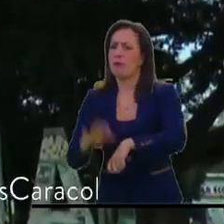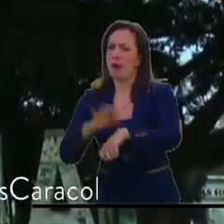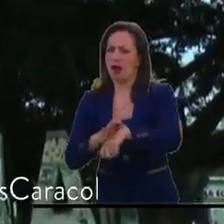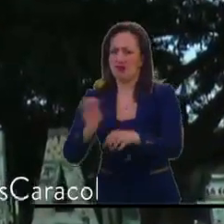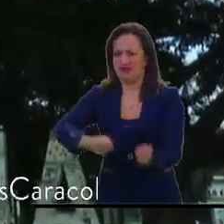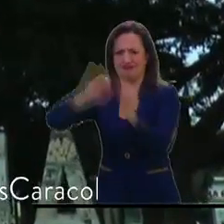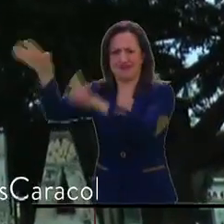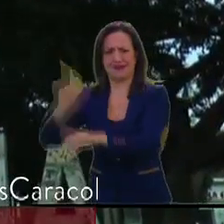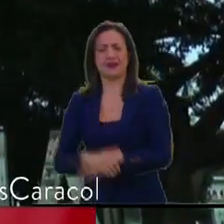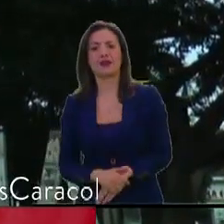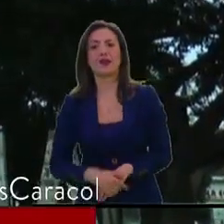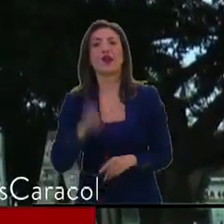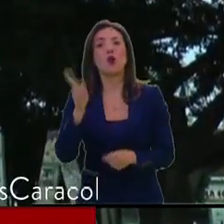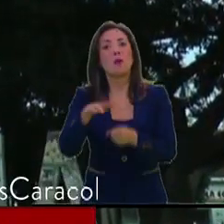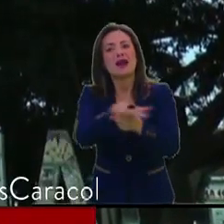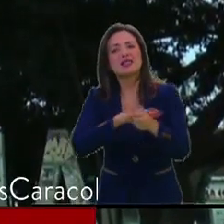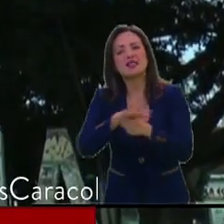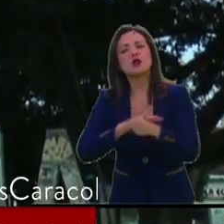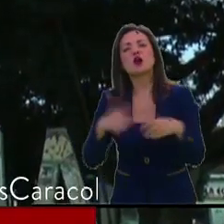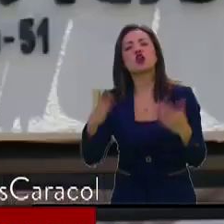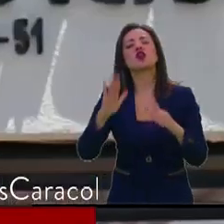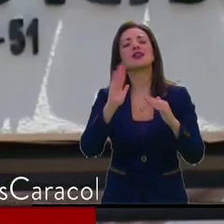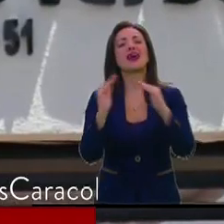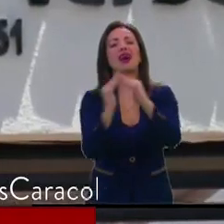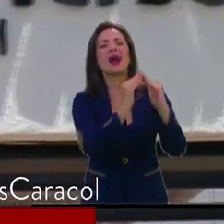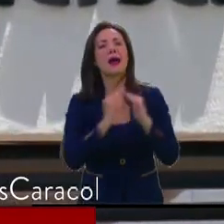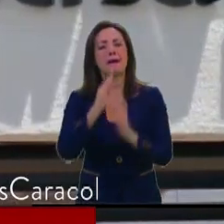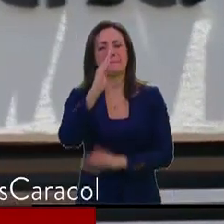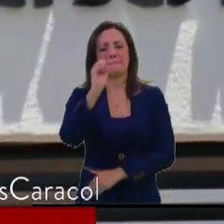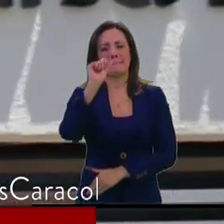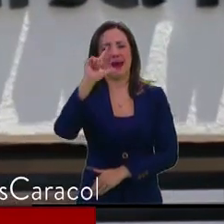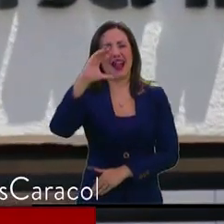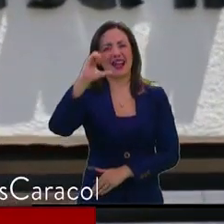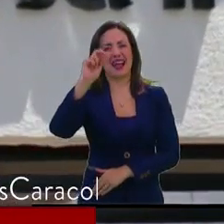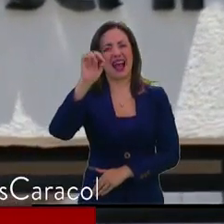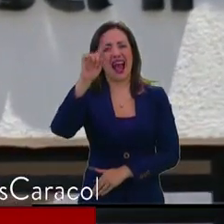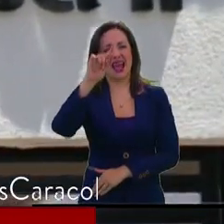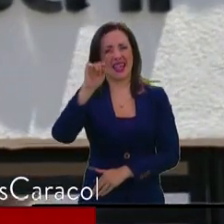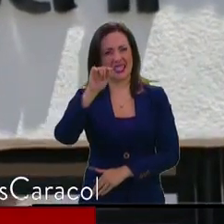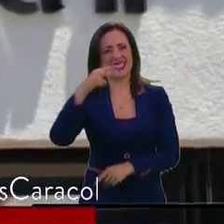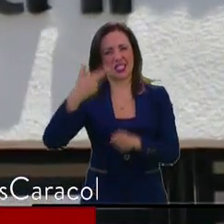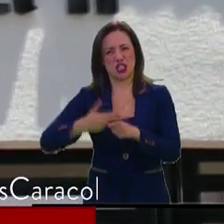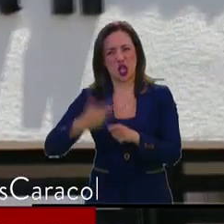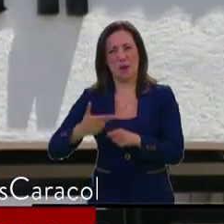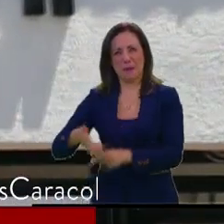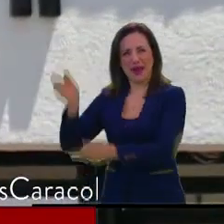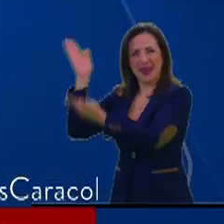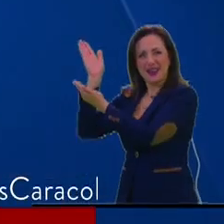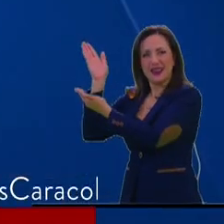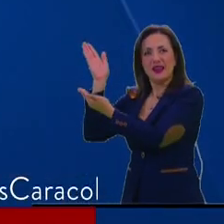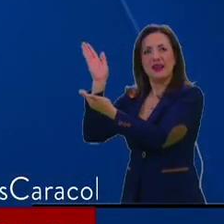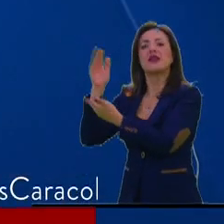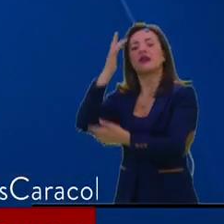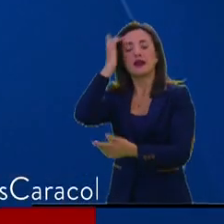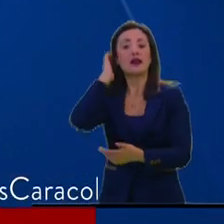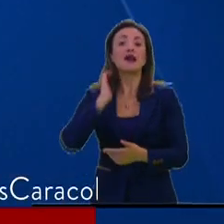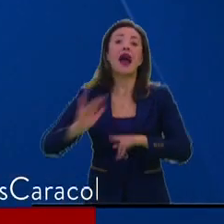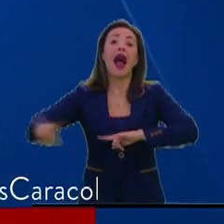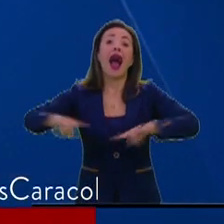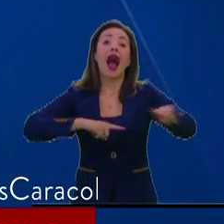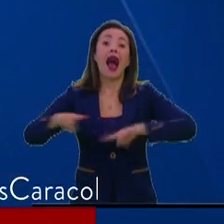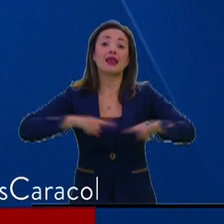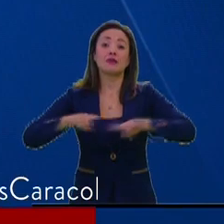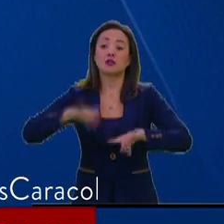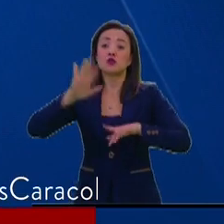El nuevo caso de discriminación se registró en el conjunto residencial Balcanes del Vergel 2. La administradora y el presidente del Consejo de la Administración, a través de este